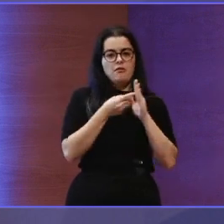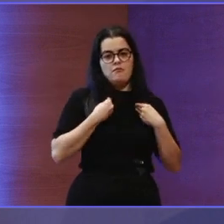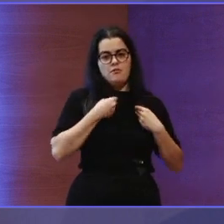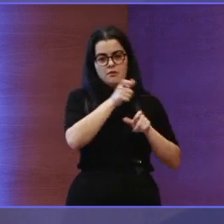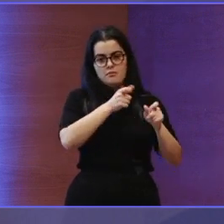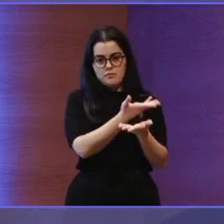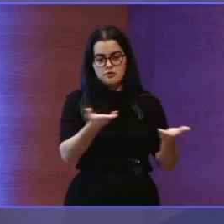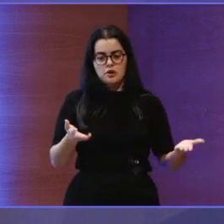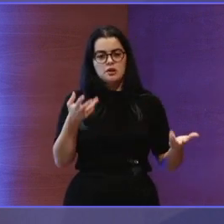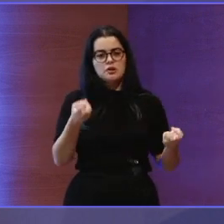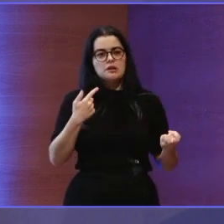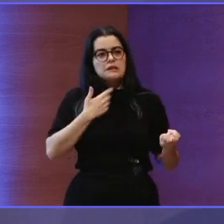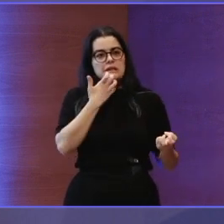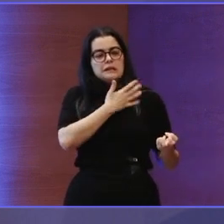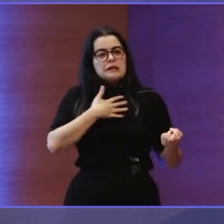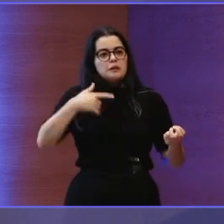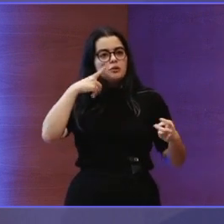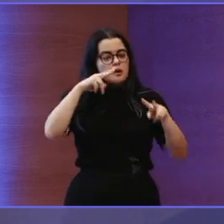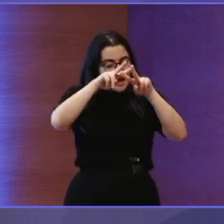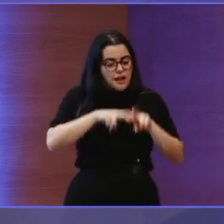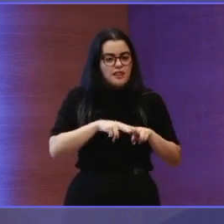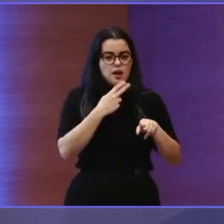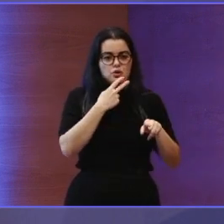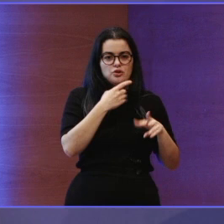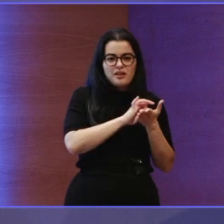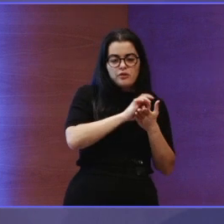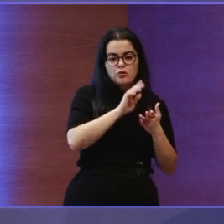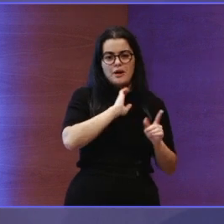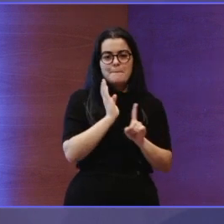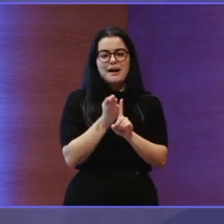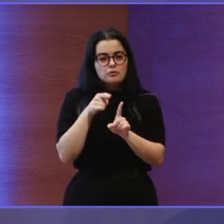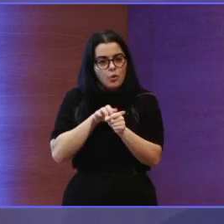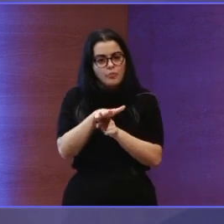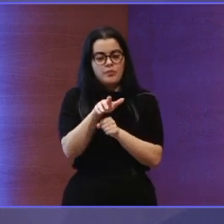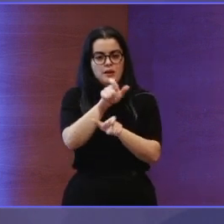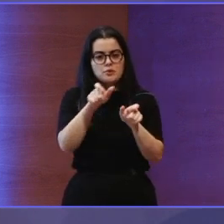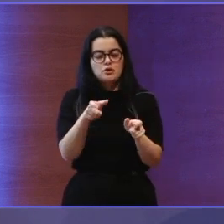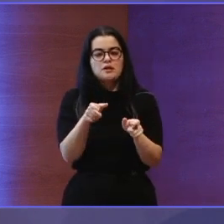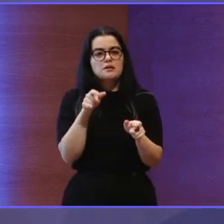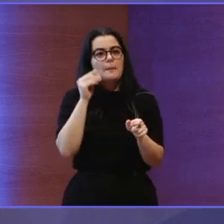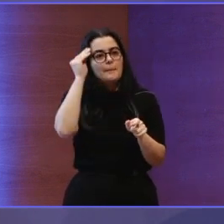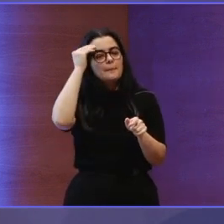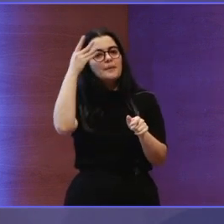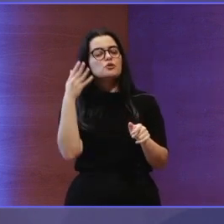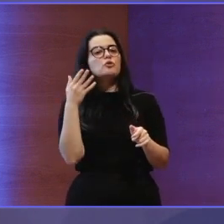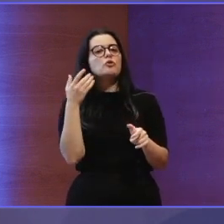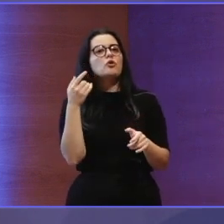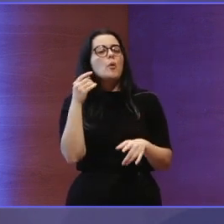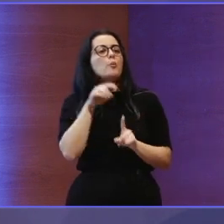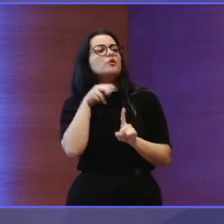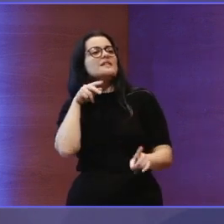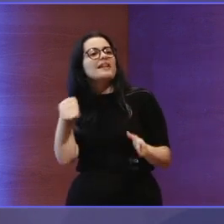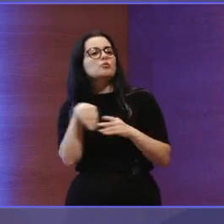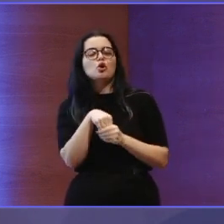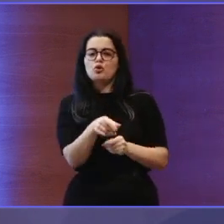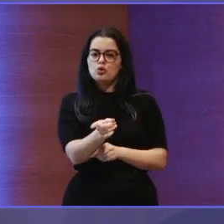debemos evaluar los servicios en términos de impacto sobre las personas ese impacto debe ser ni siquiera a mi juicio desde el punto de vista de la inclusión